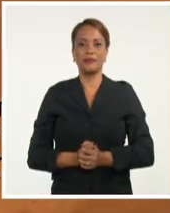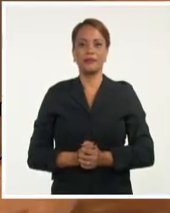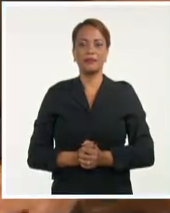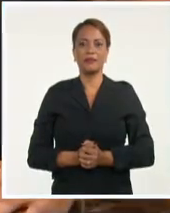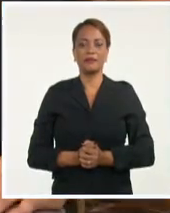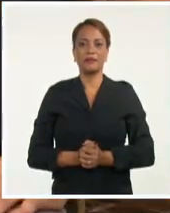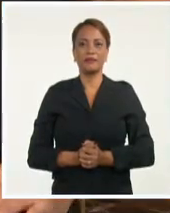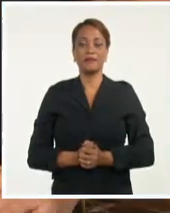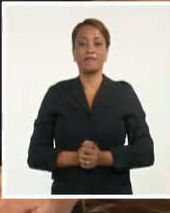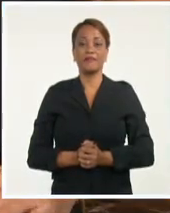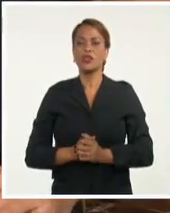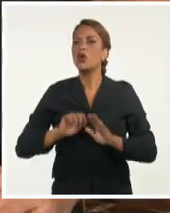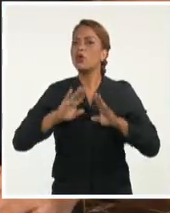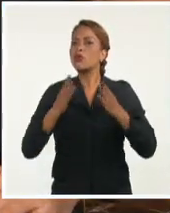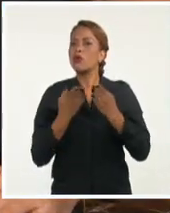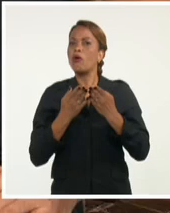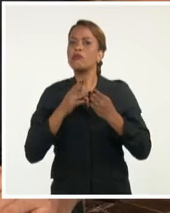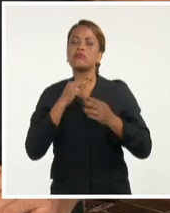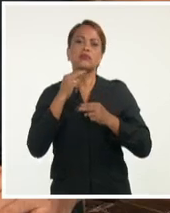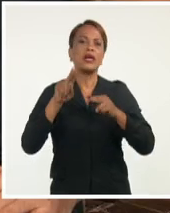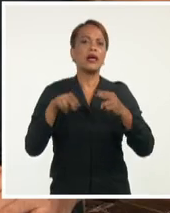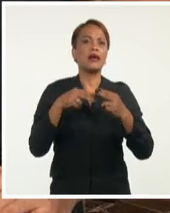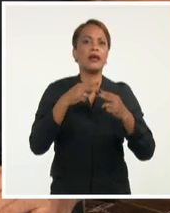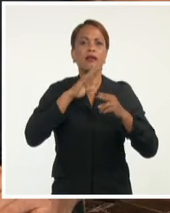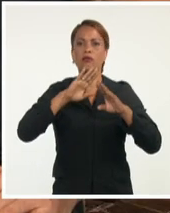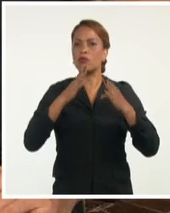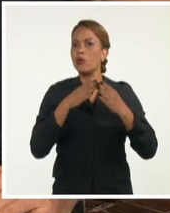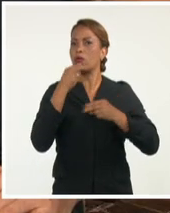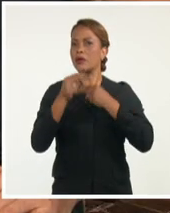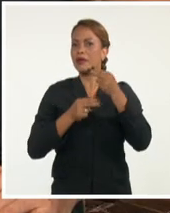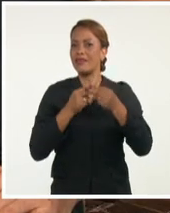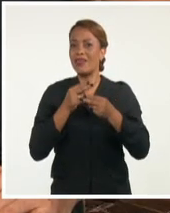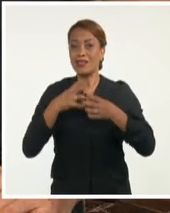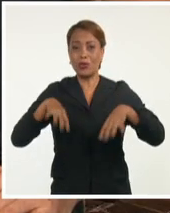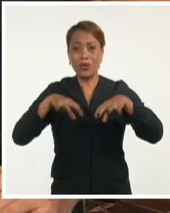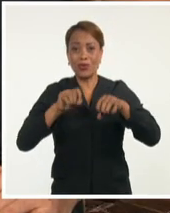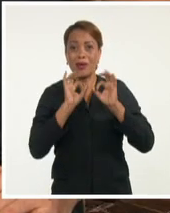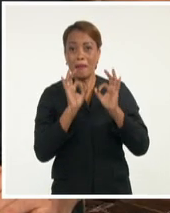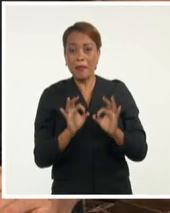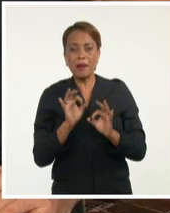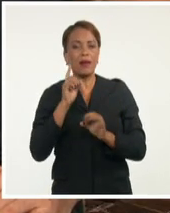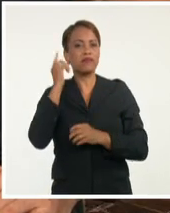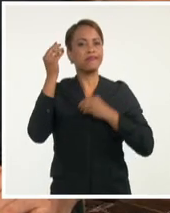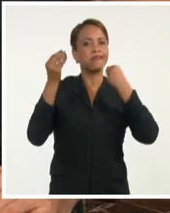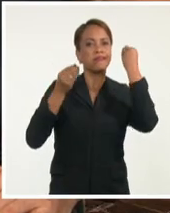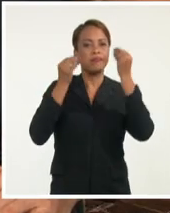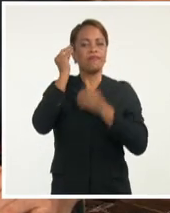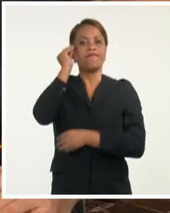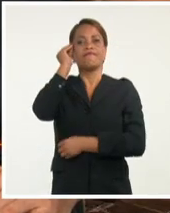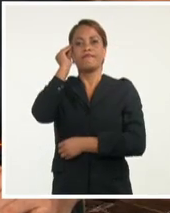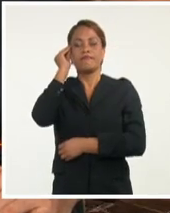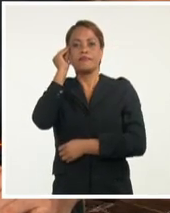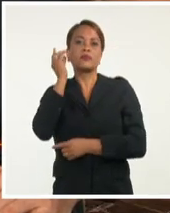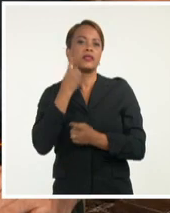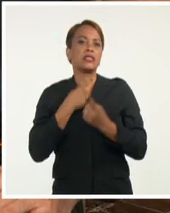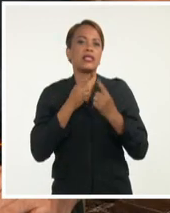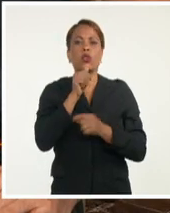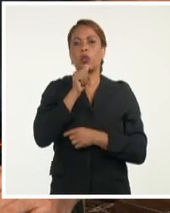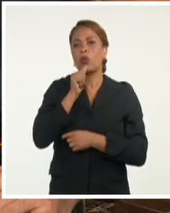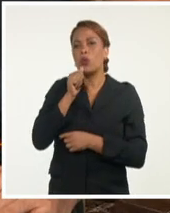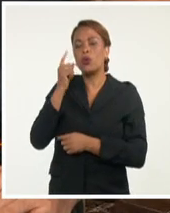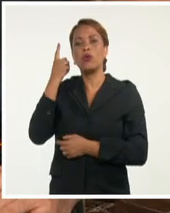Los eventos recientes realmente nos llevan a replantearnos muchas ideas